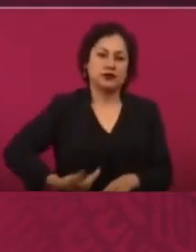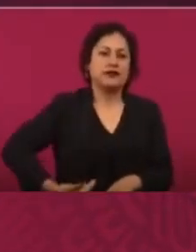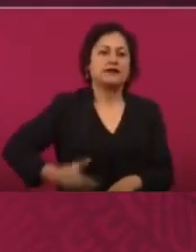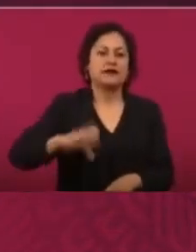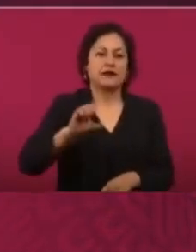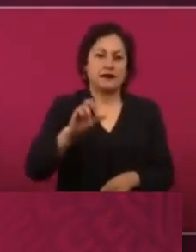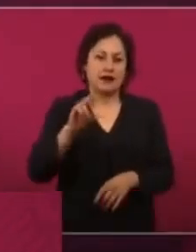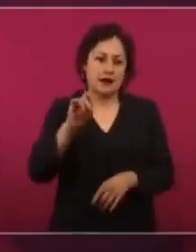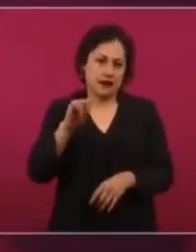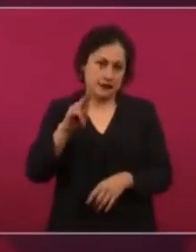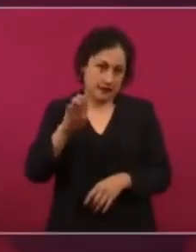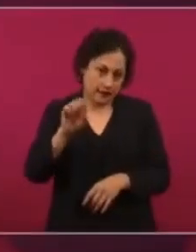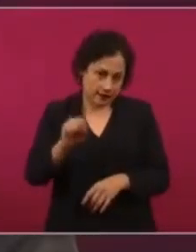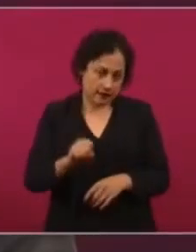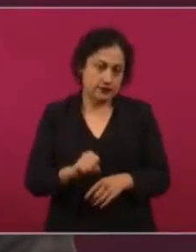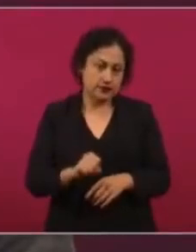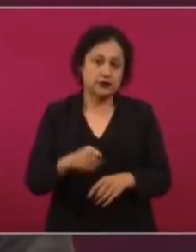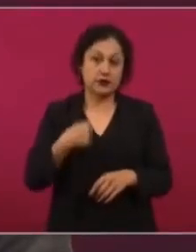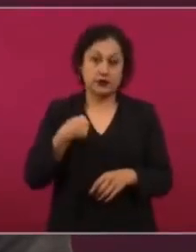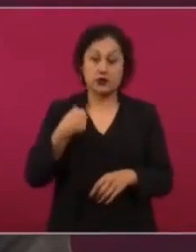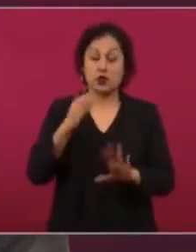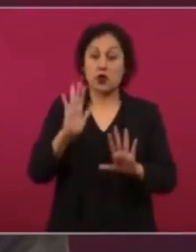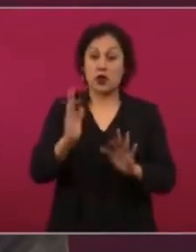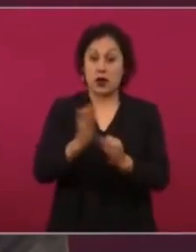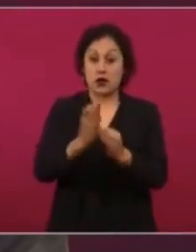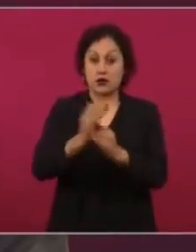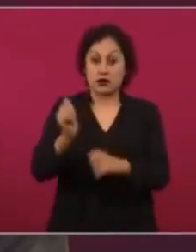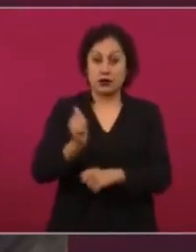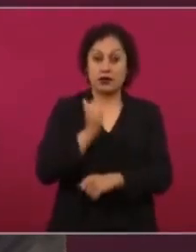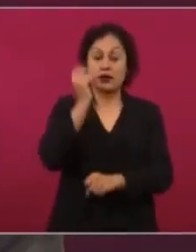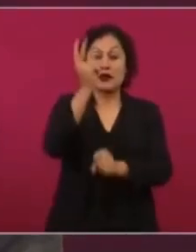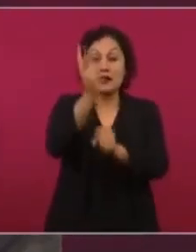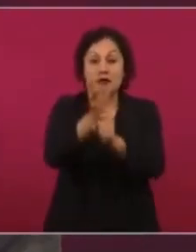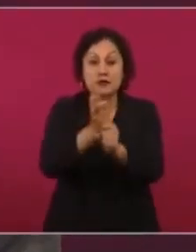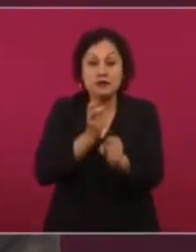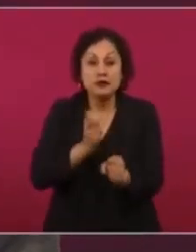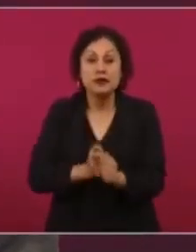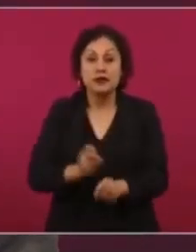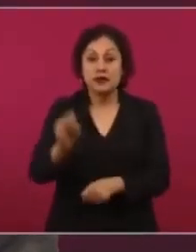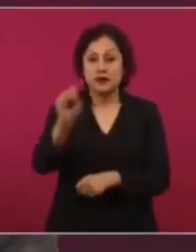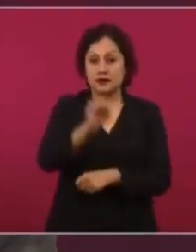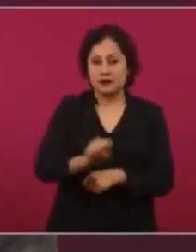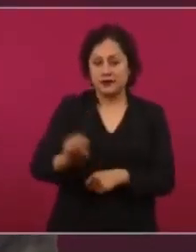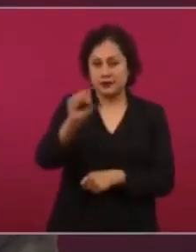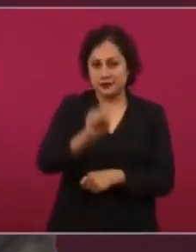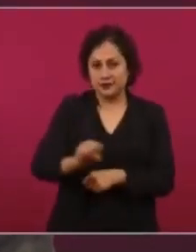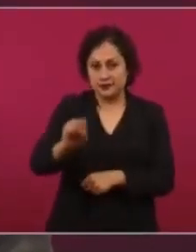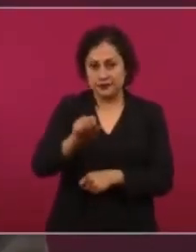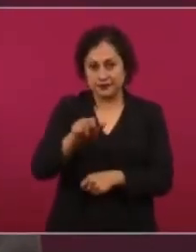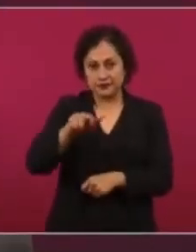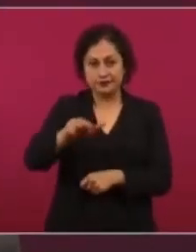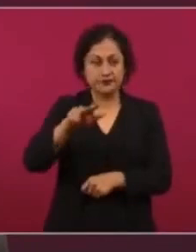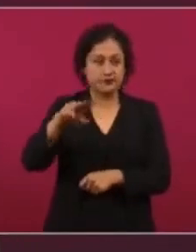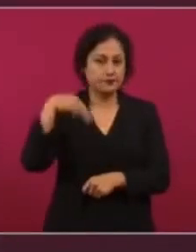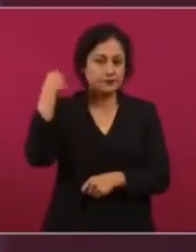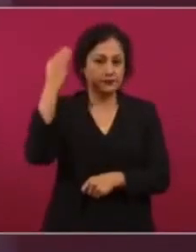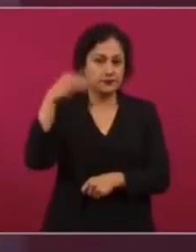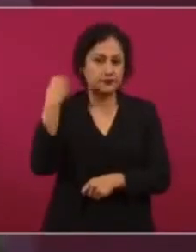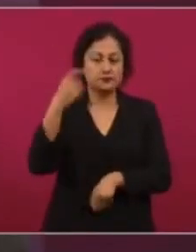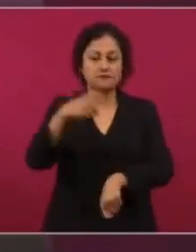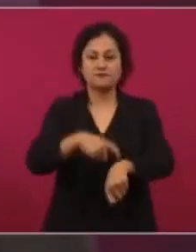porque el día 18 de marzo, sábado a las 5 de la tarde, en el Zócalo,